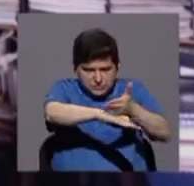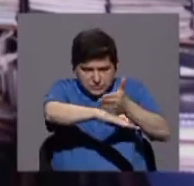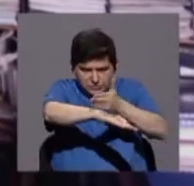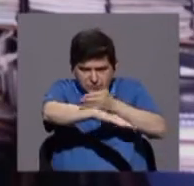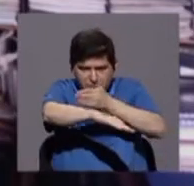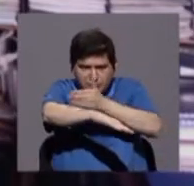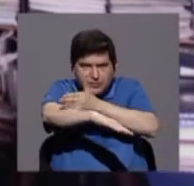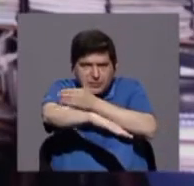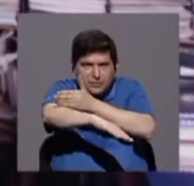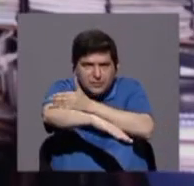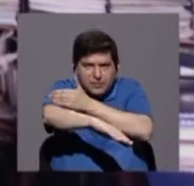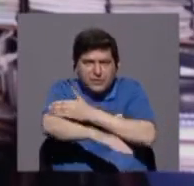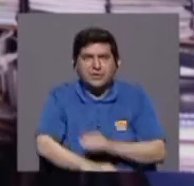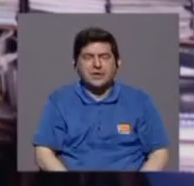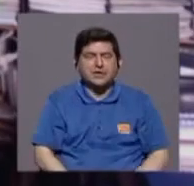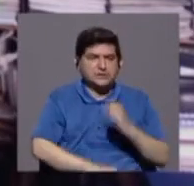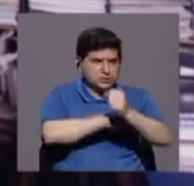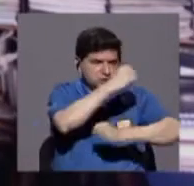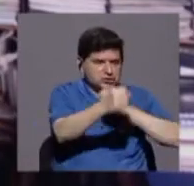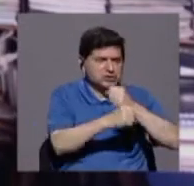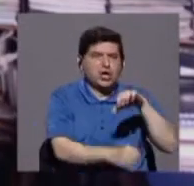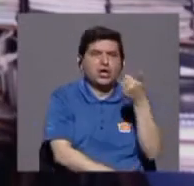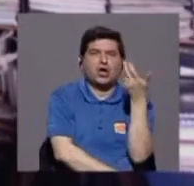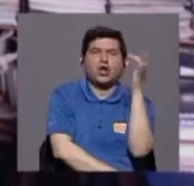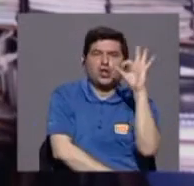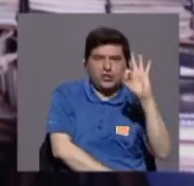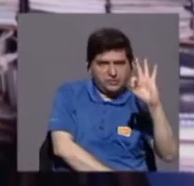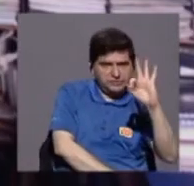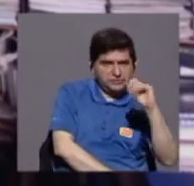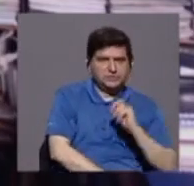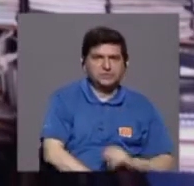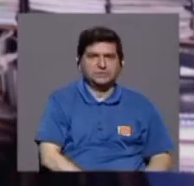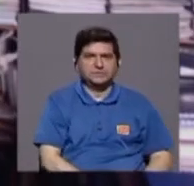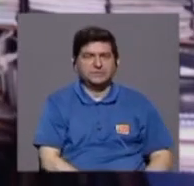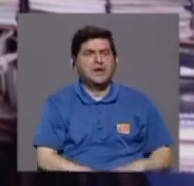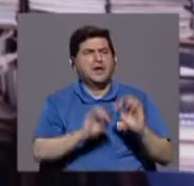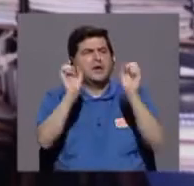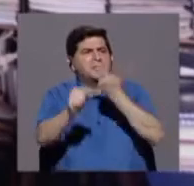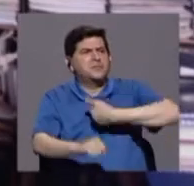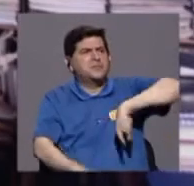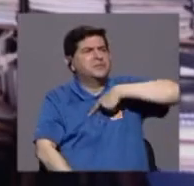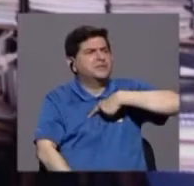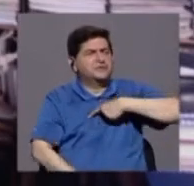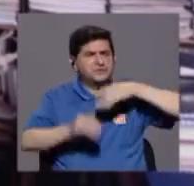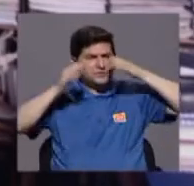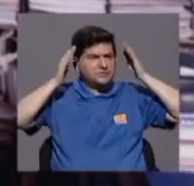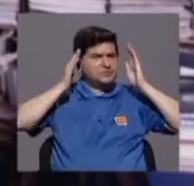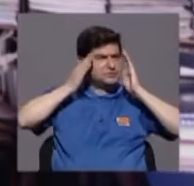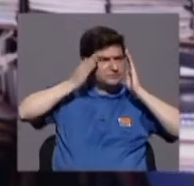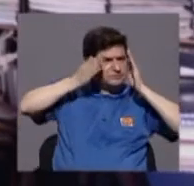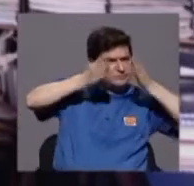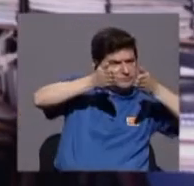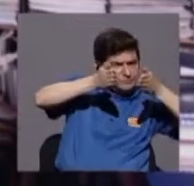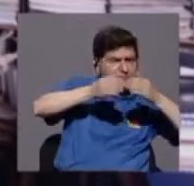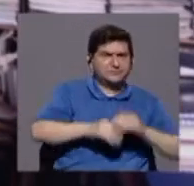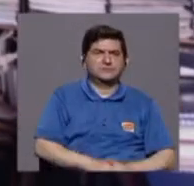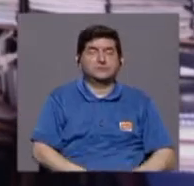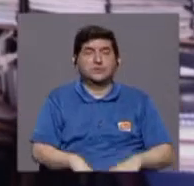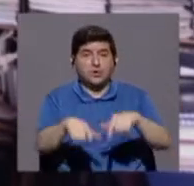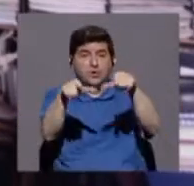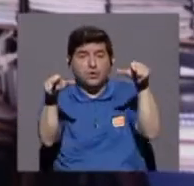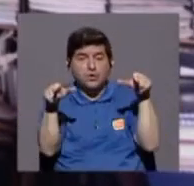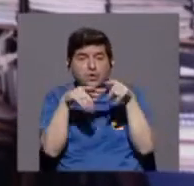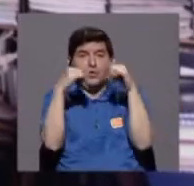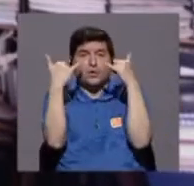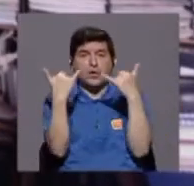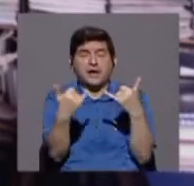población en el siglo XIX, es un crecimiento que lo podemos ver desde estas zonas pobladas que ya